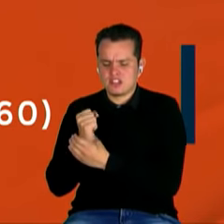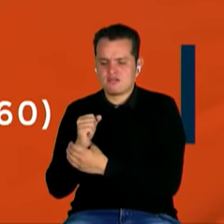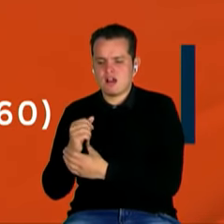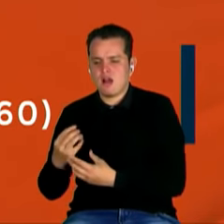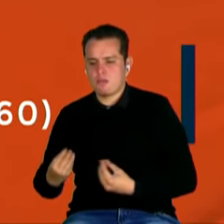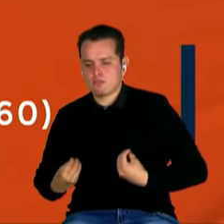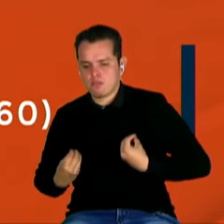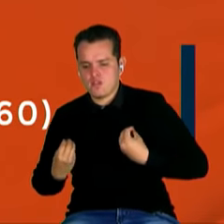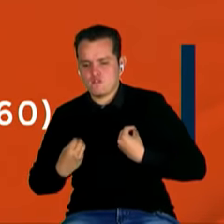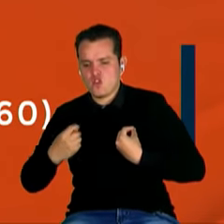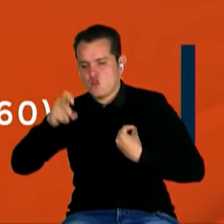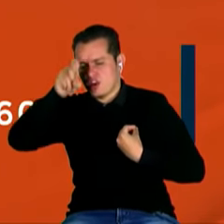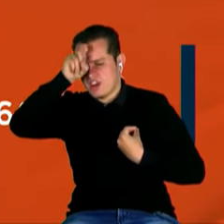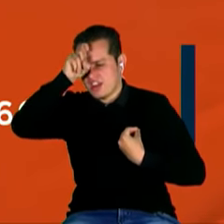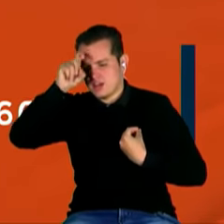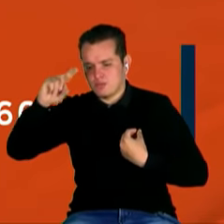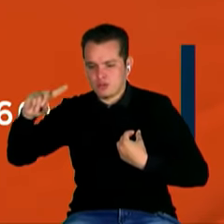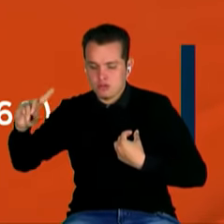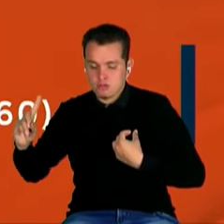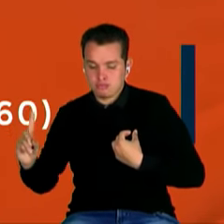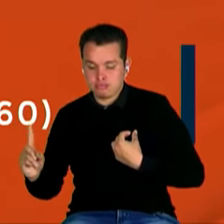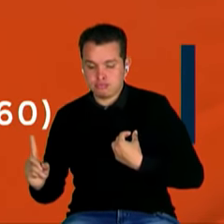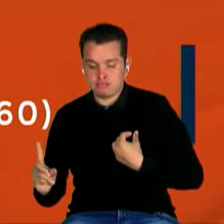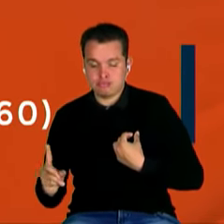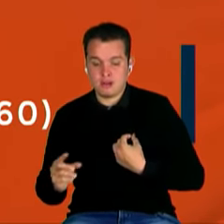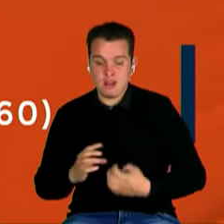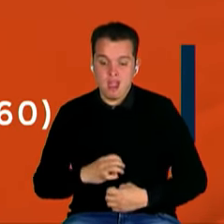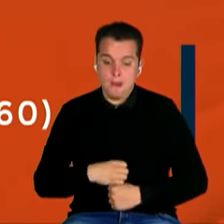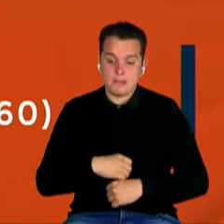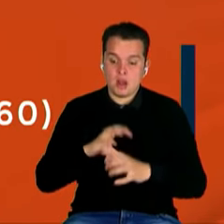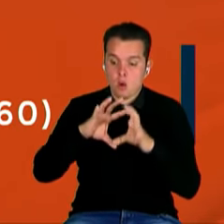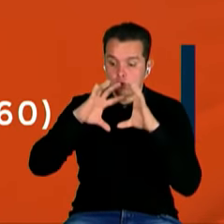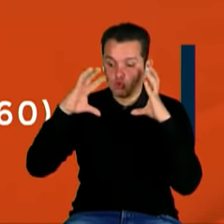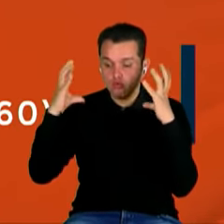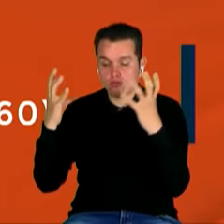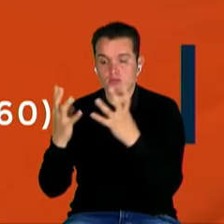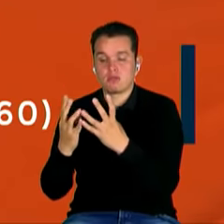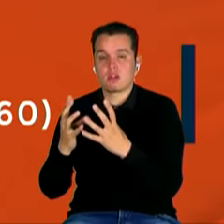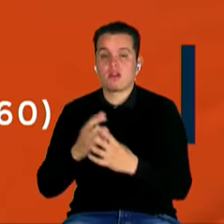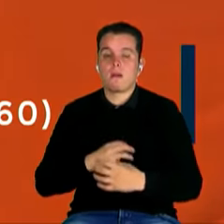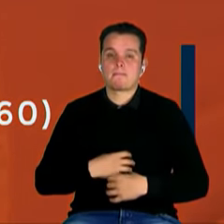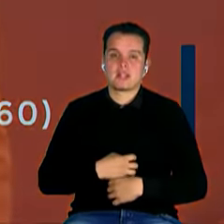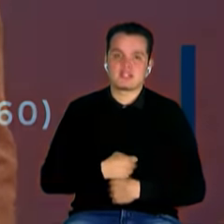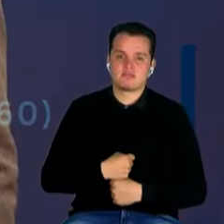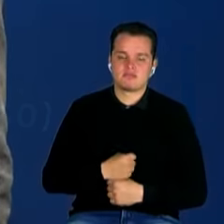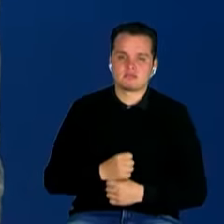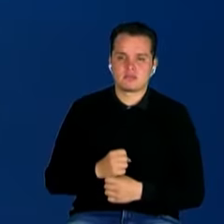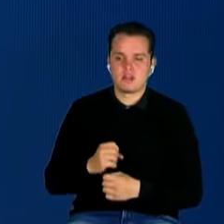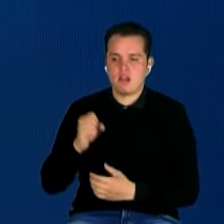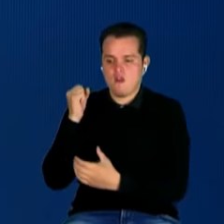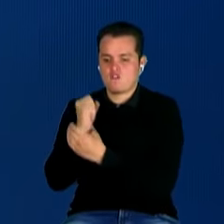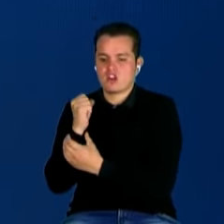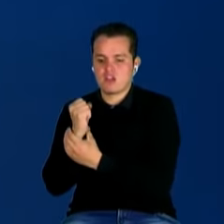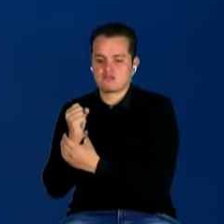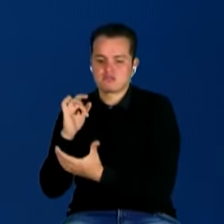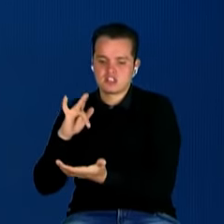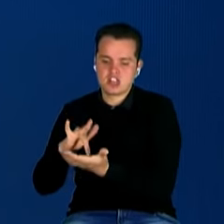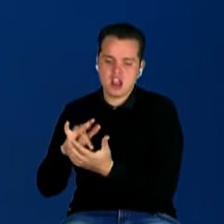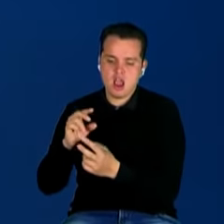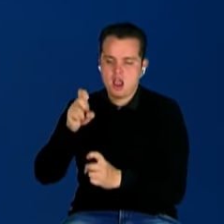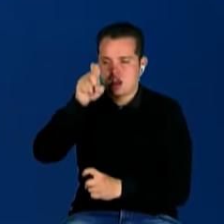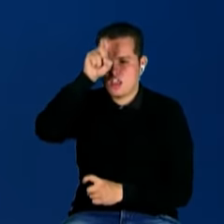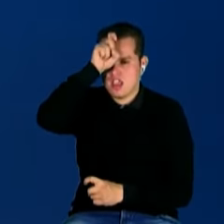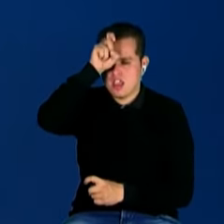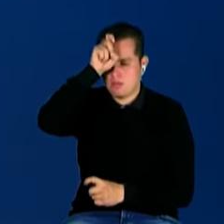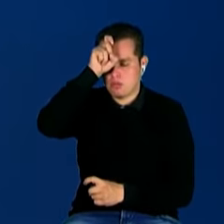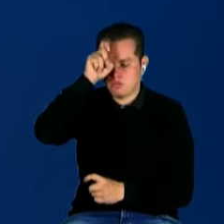allá, porque era grande el hambre en la tierra. Abraham llega a Egipto y el faraón de la